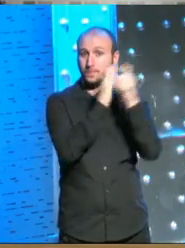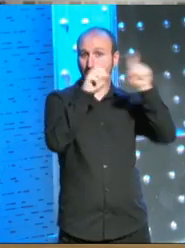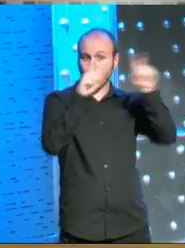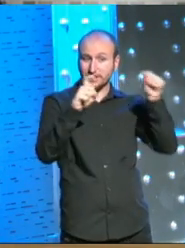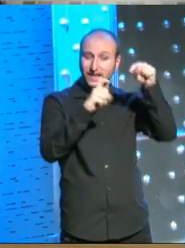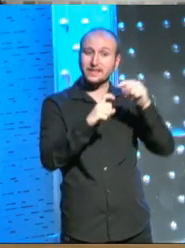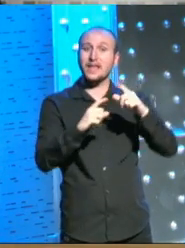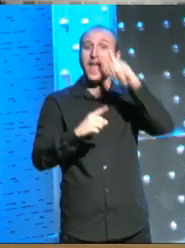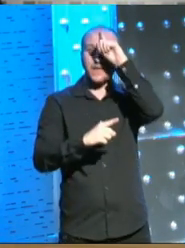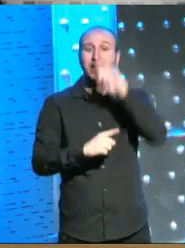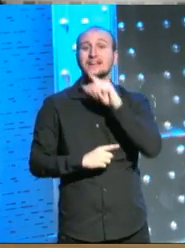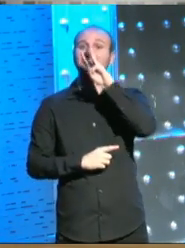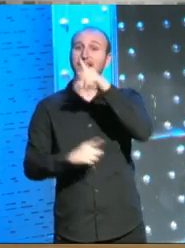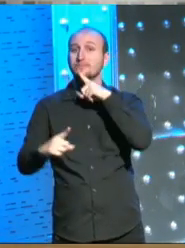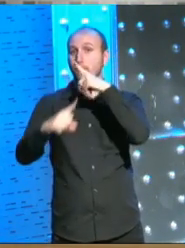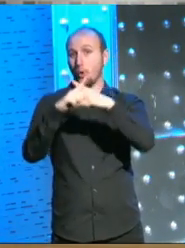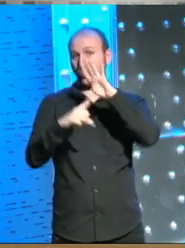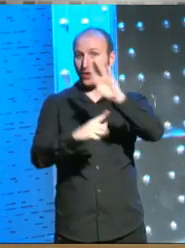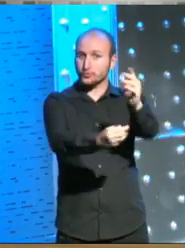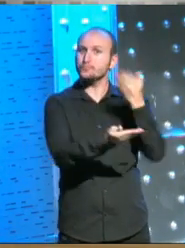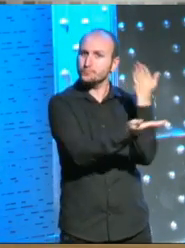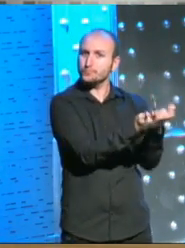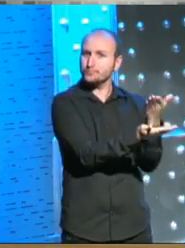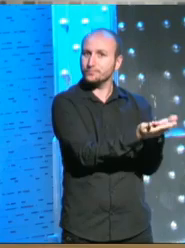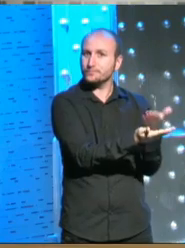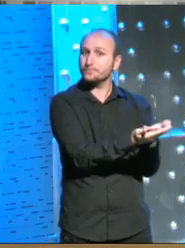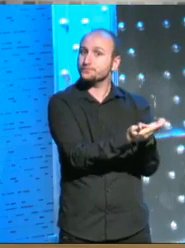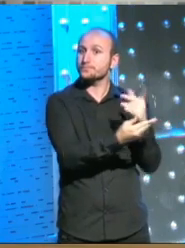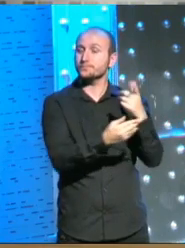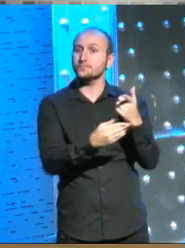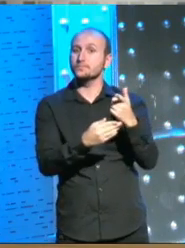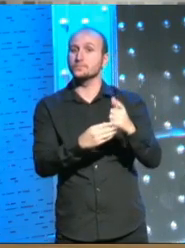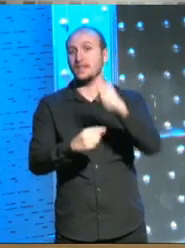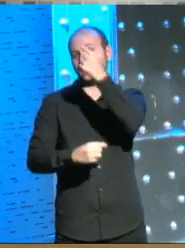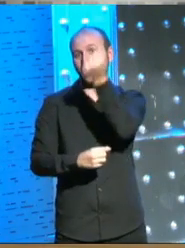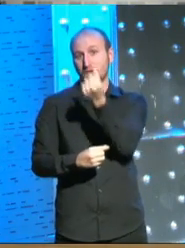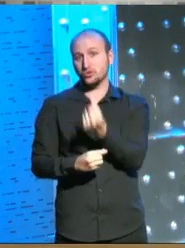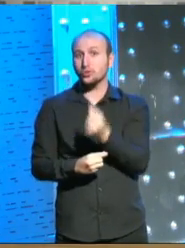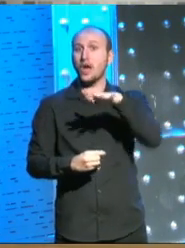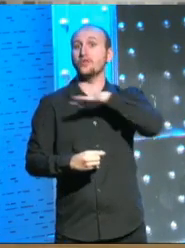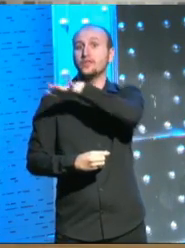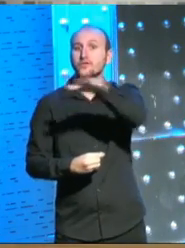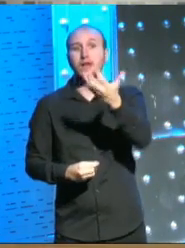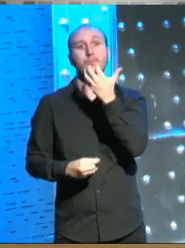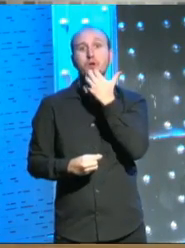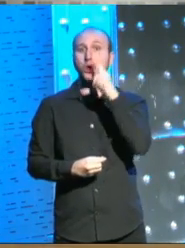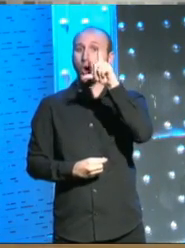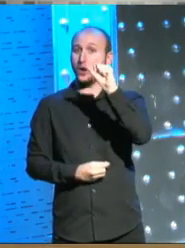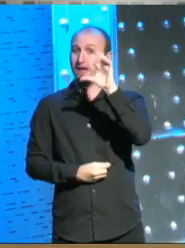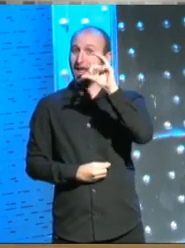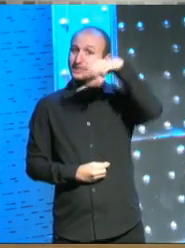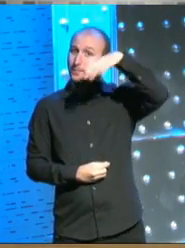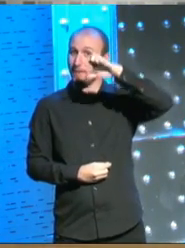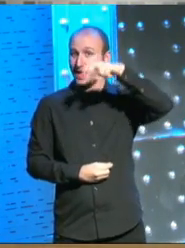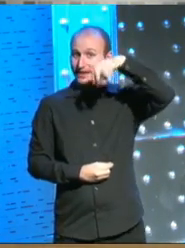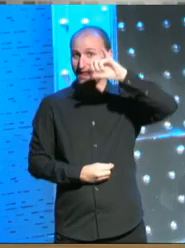de 3x4, que corresponde a la tradición de la pintura narrativa occidental, las meninas, por citar un